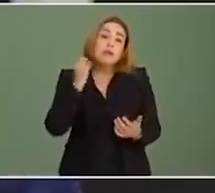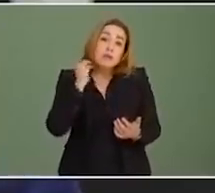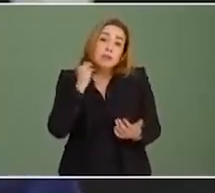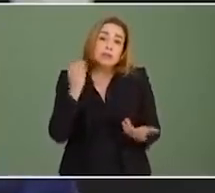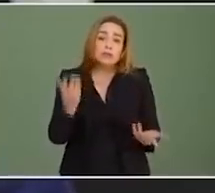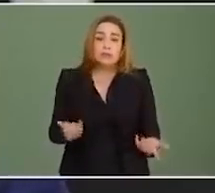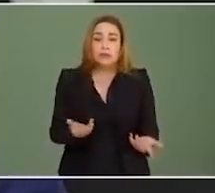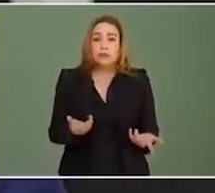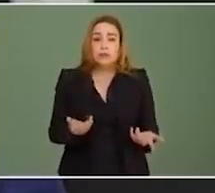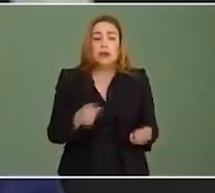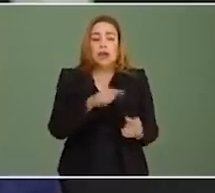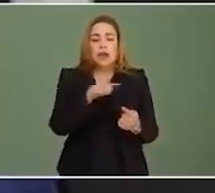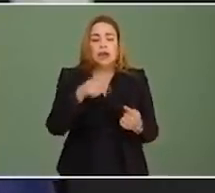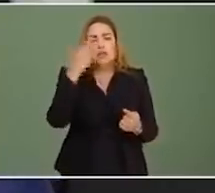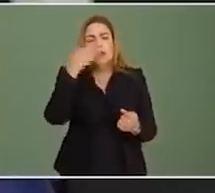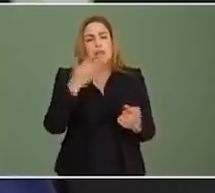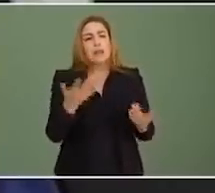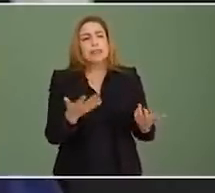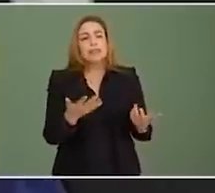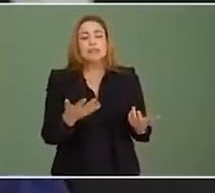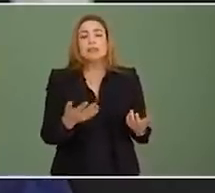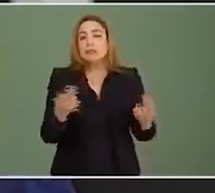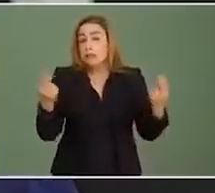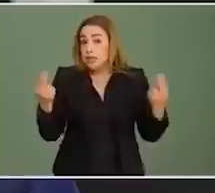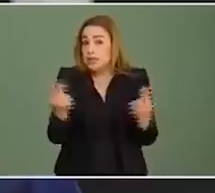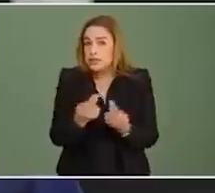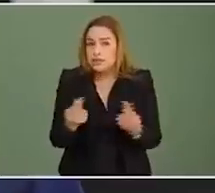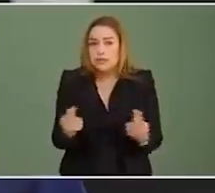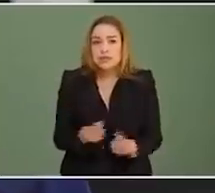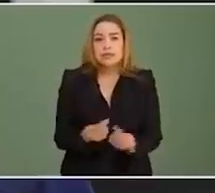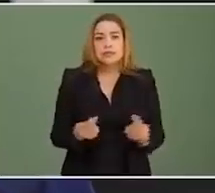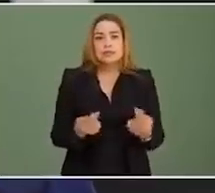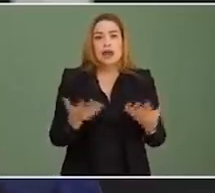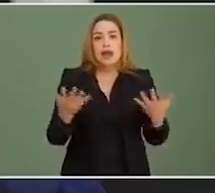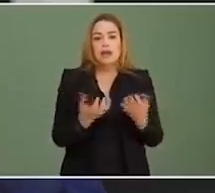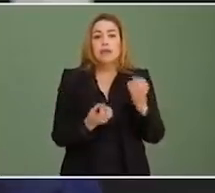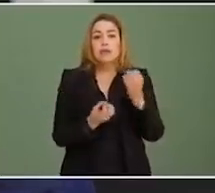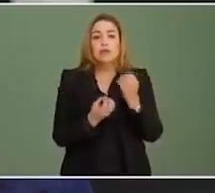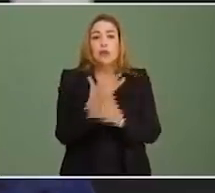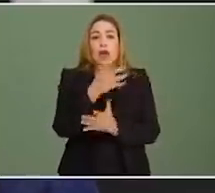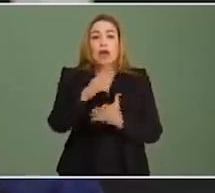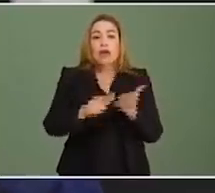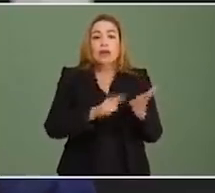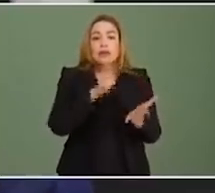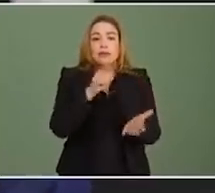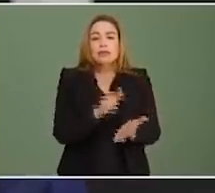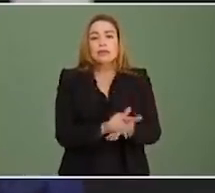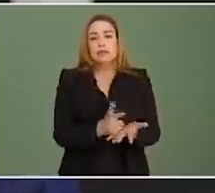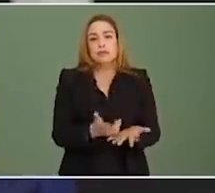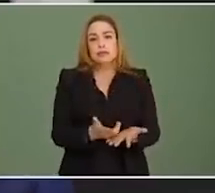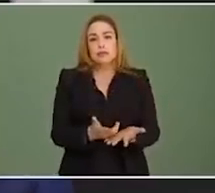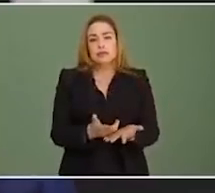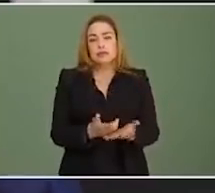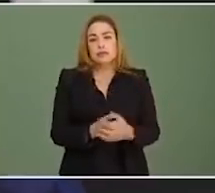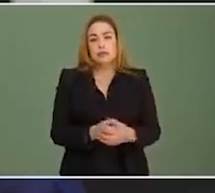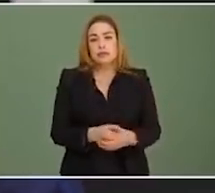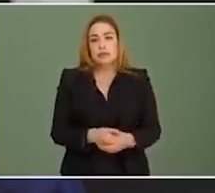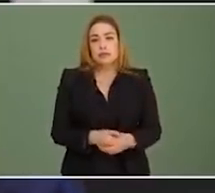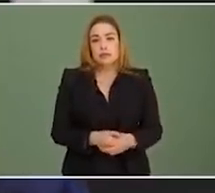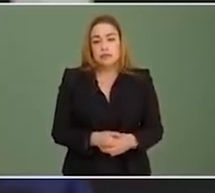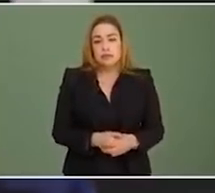de que había que hacer estas reformas y también no todos pero una